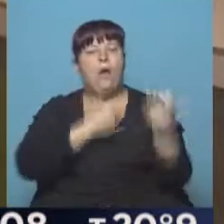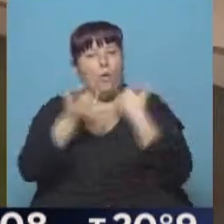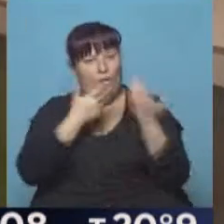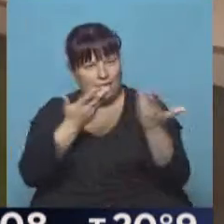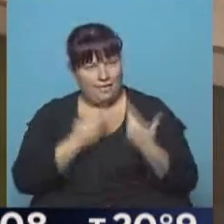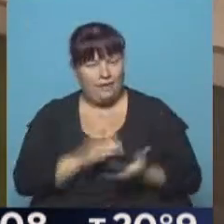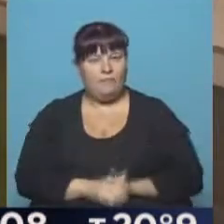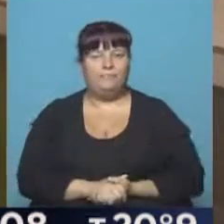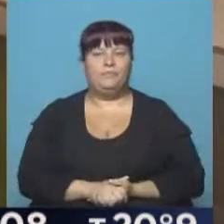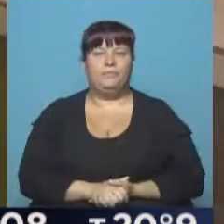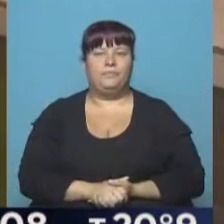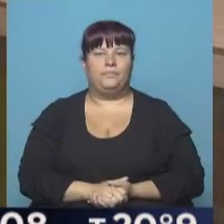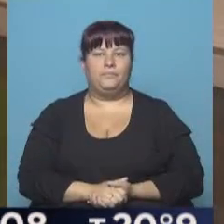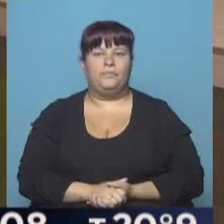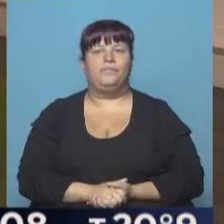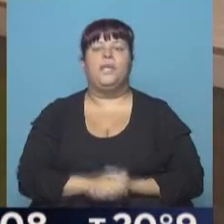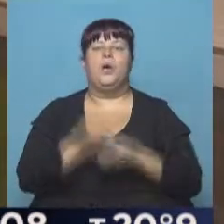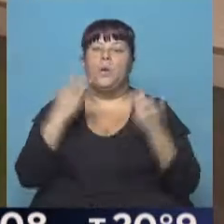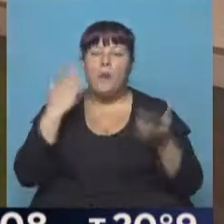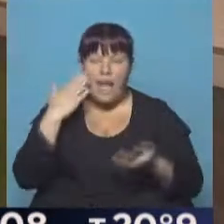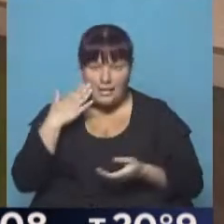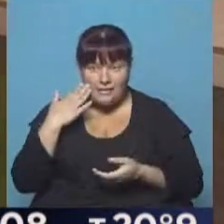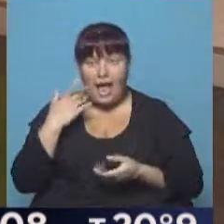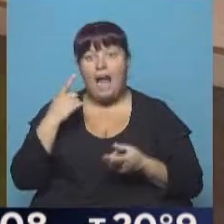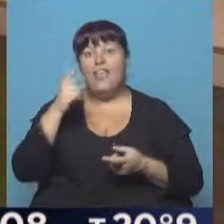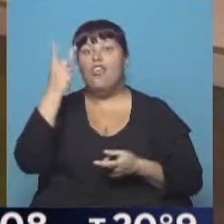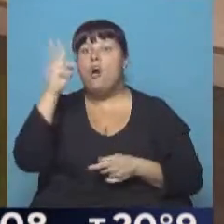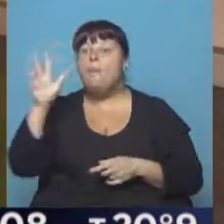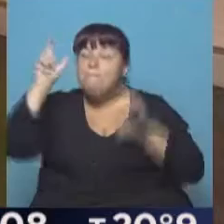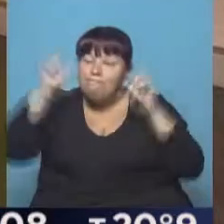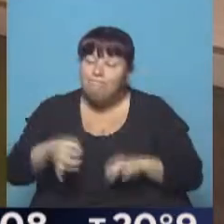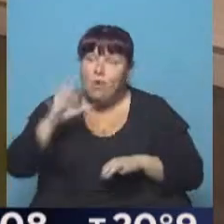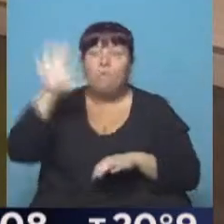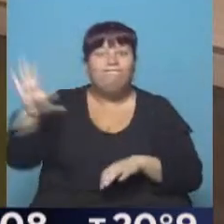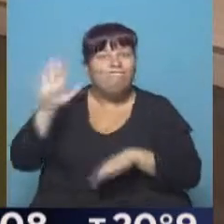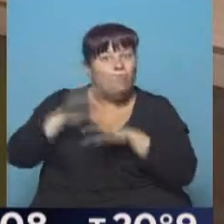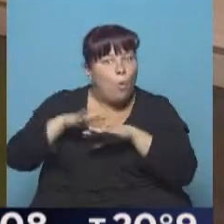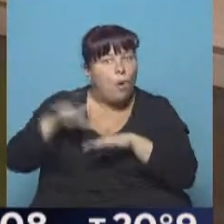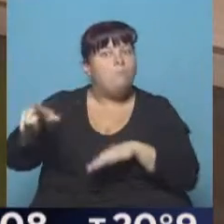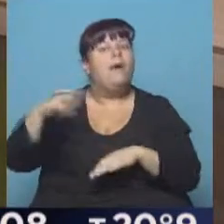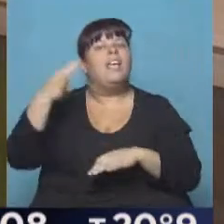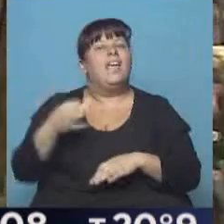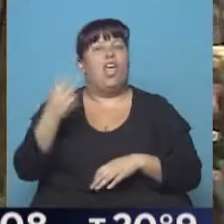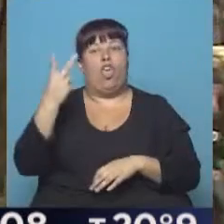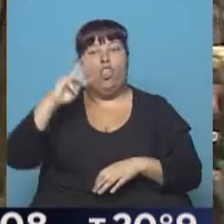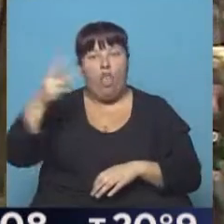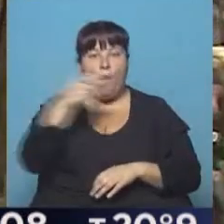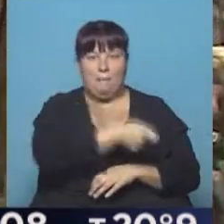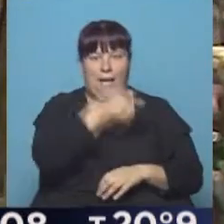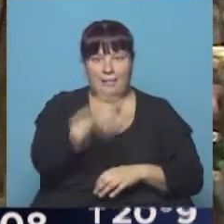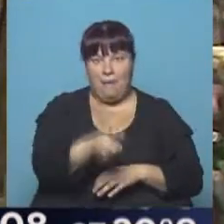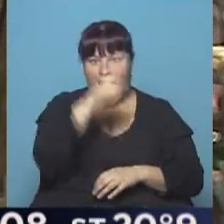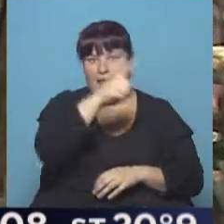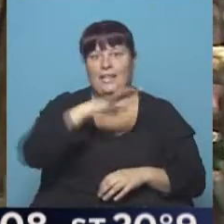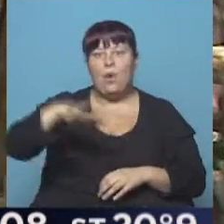adelante buenas tardes los principales sospechosos por lo menos hasta el momento recordemos tiene que ver con este doble crimen allí